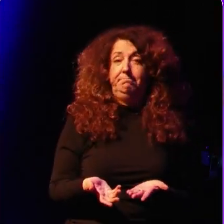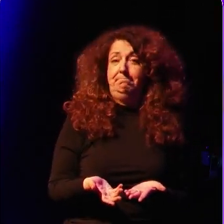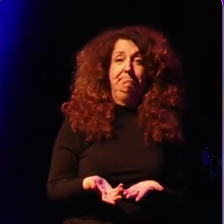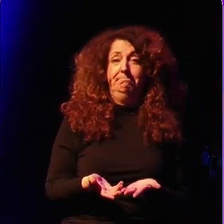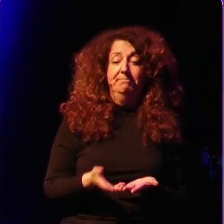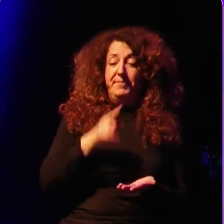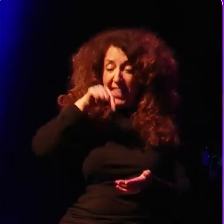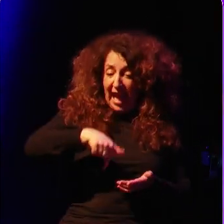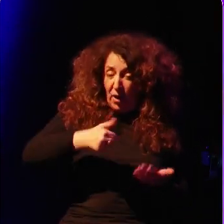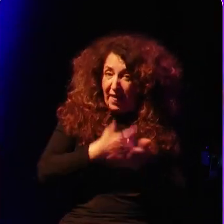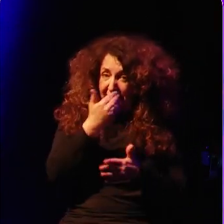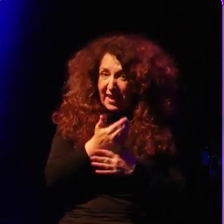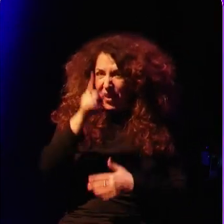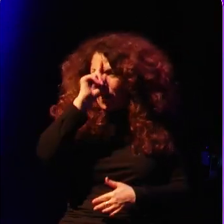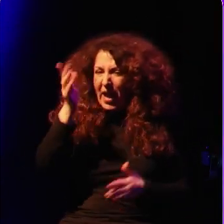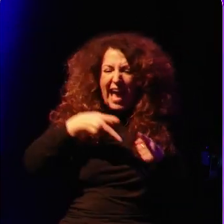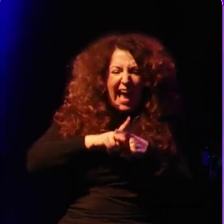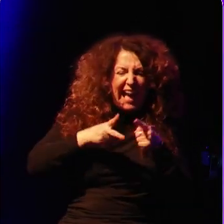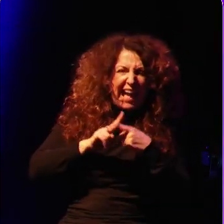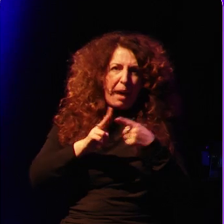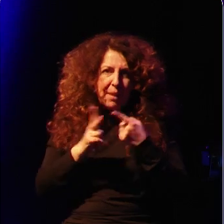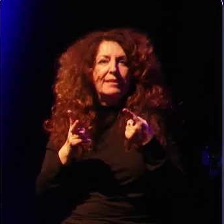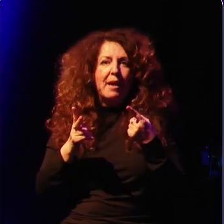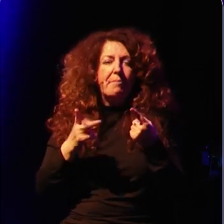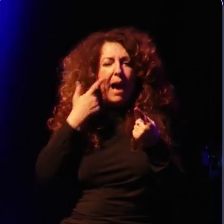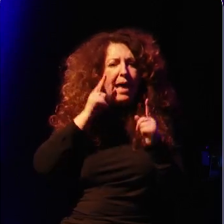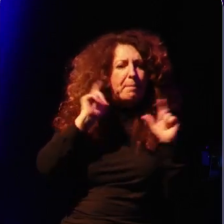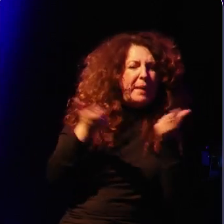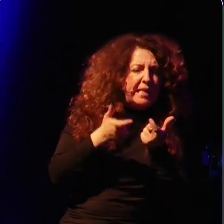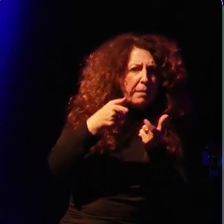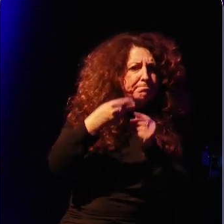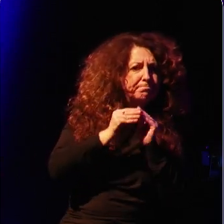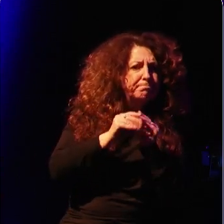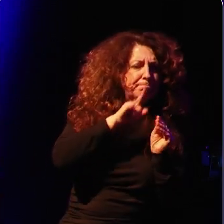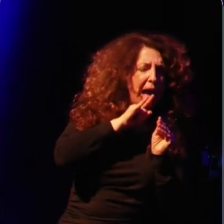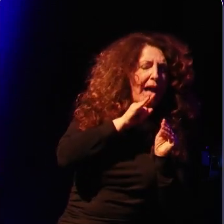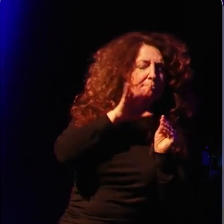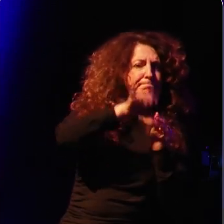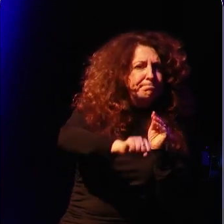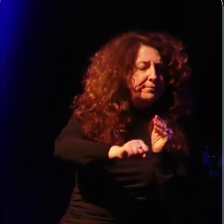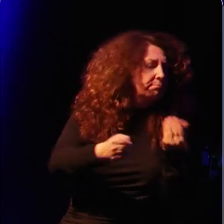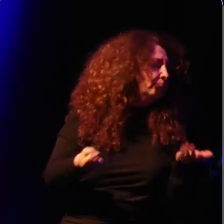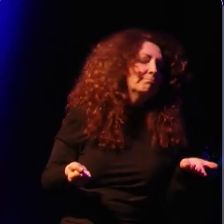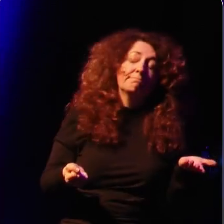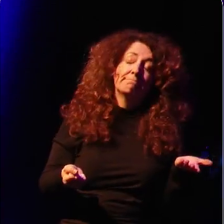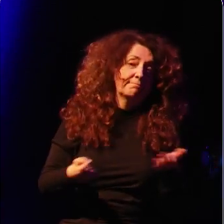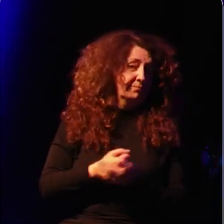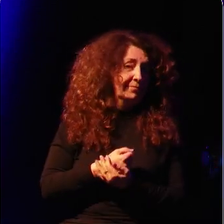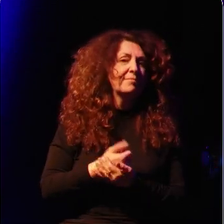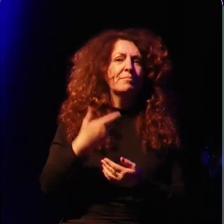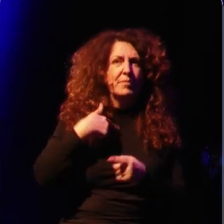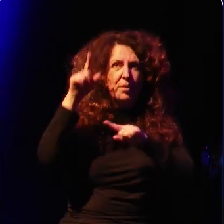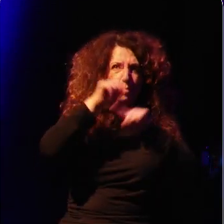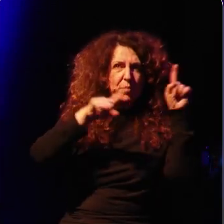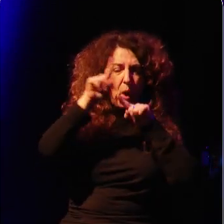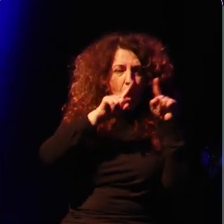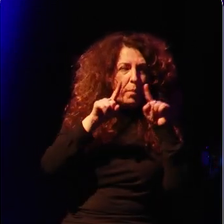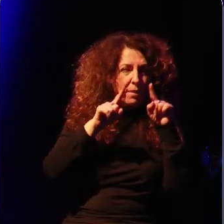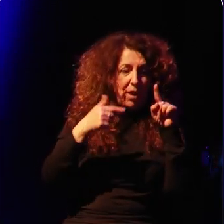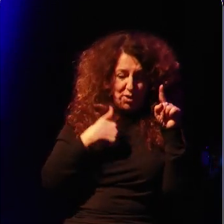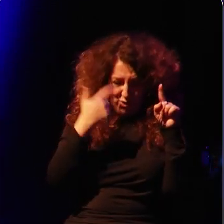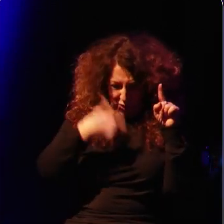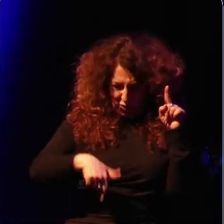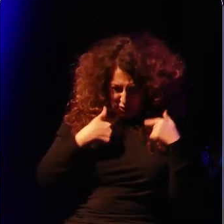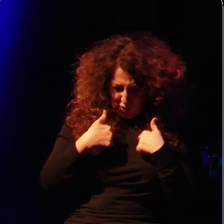es que a día de hoy no tenemos ni siquiera las herramientas para pillarlo. Entonces dices, oye, tengo un problema aquí, soy yo